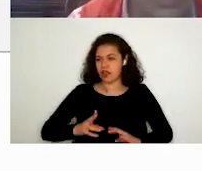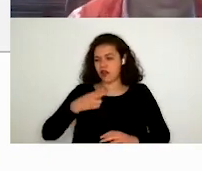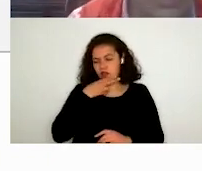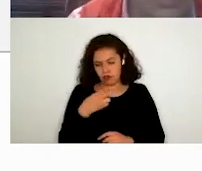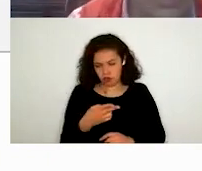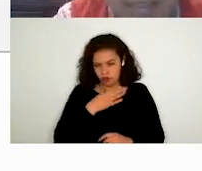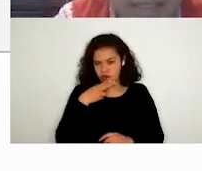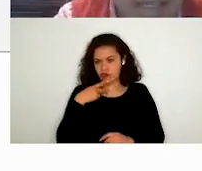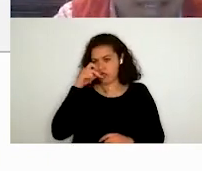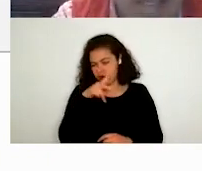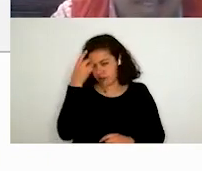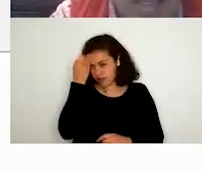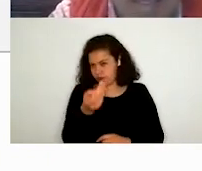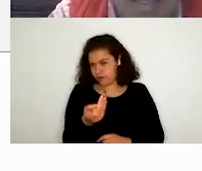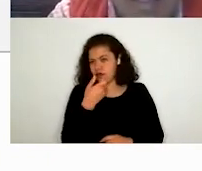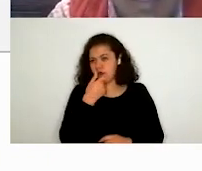estar vigentes.